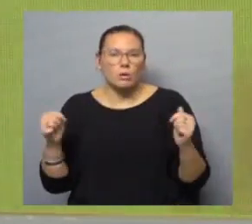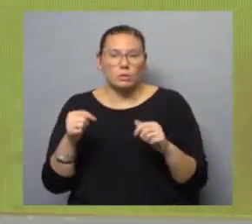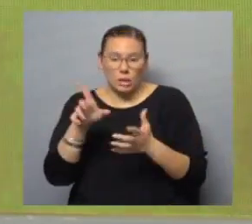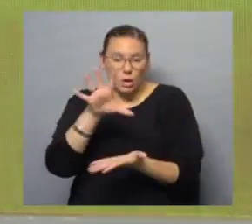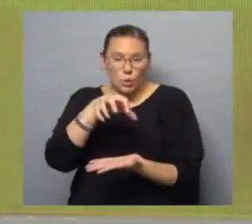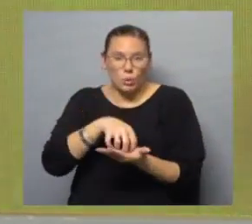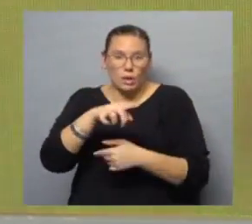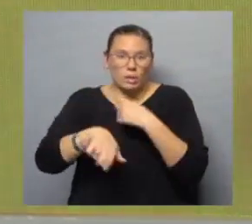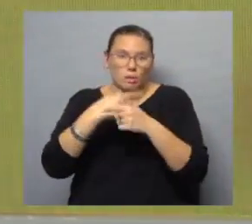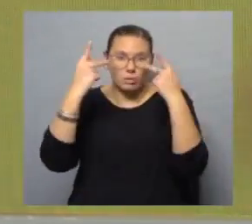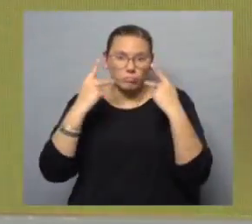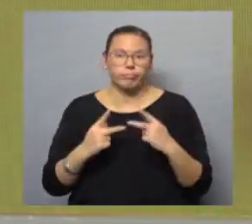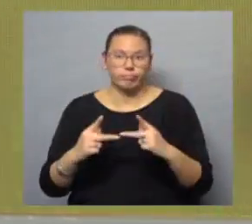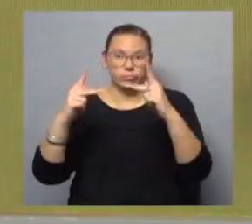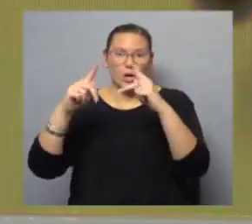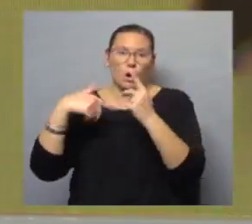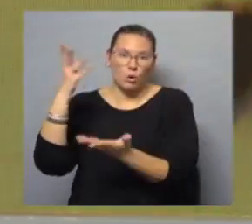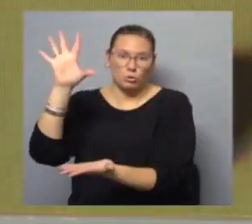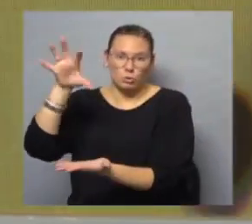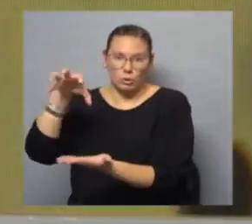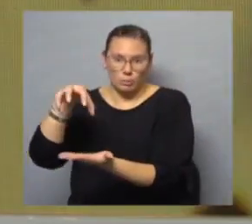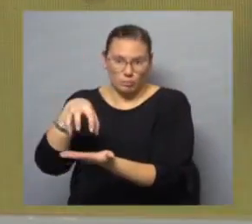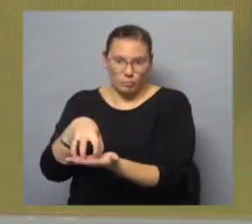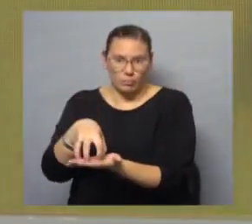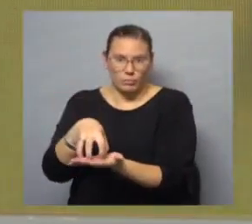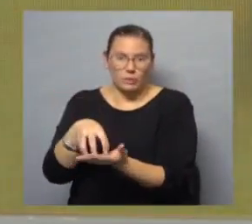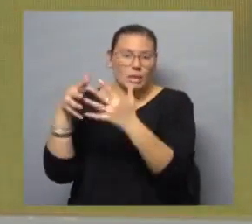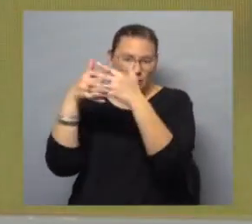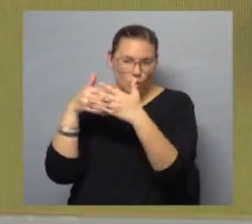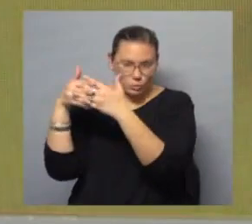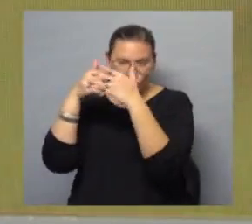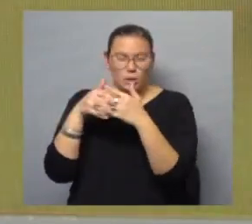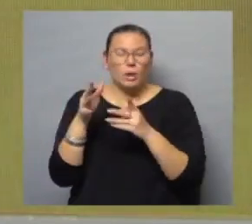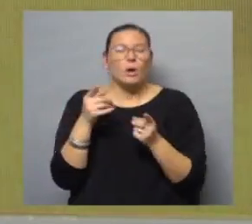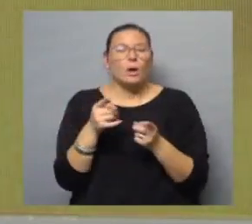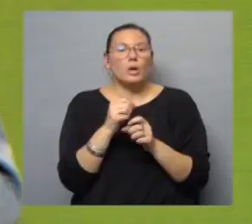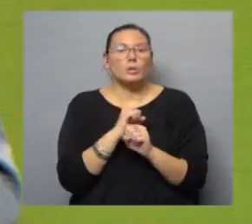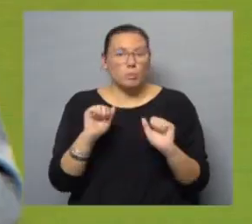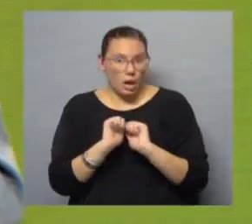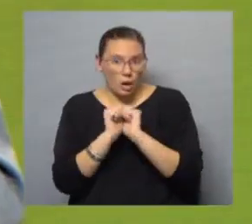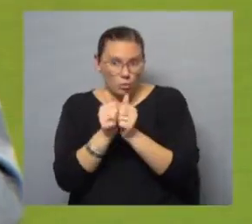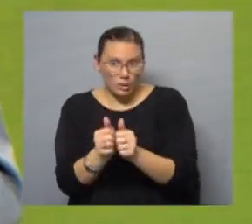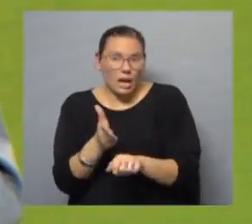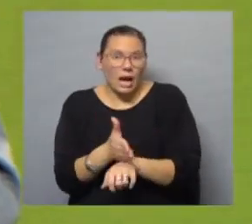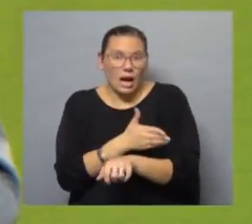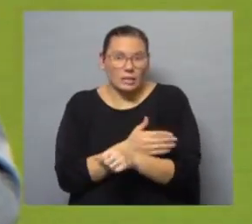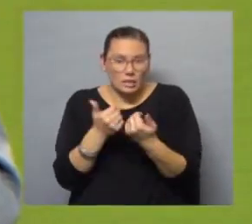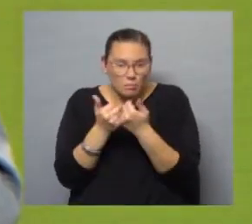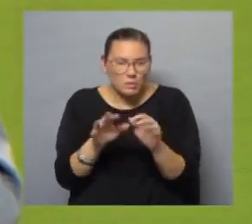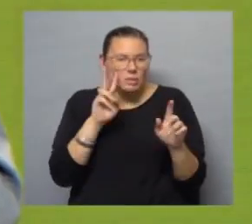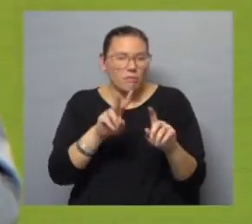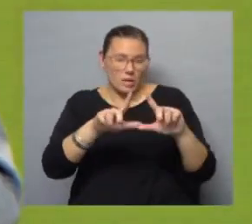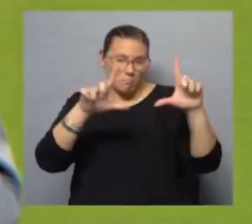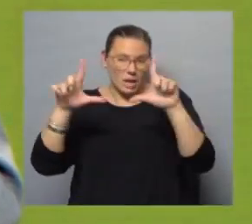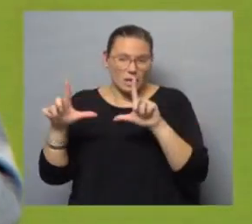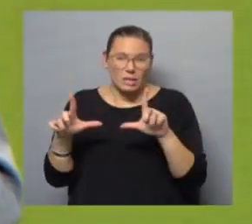luego se viajó a otra dependencia, digamos, en Estados Unidos. Sebastián, si nos acompañás, y antes de entrar en las imágenes en sí